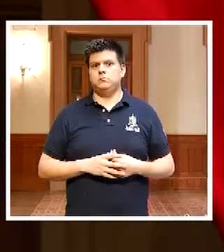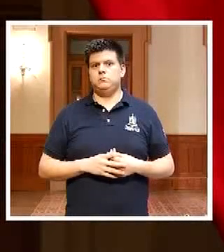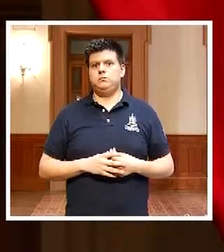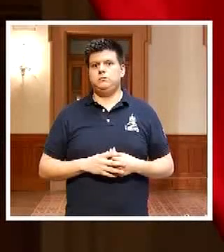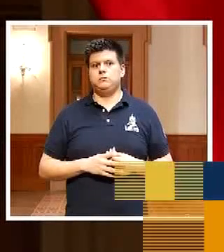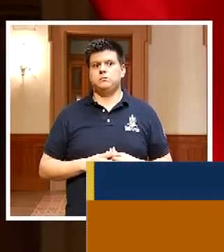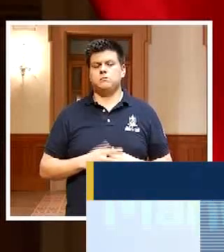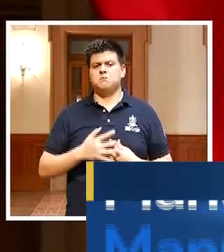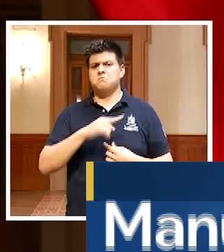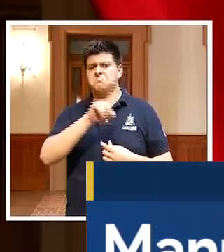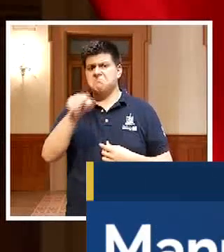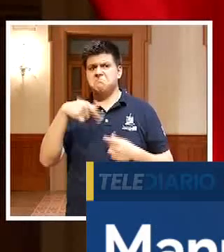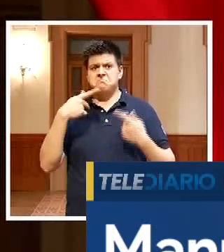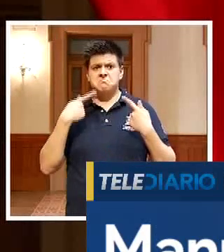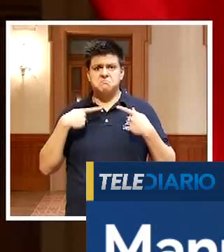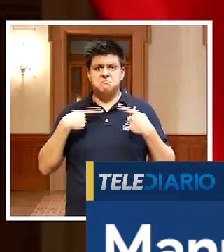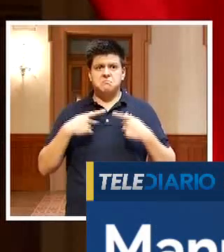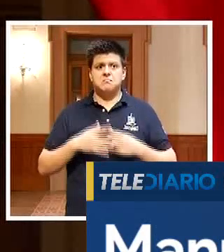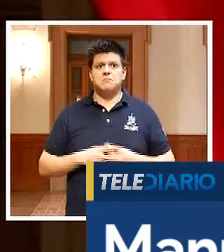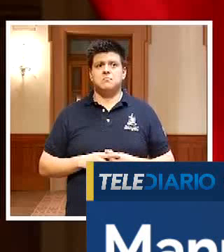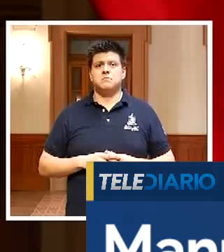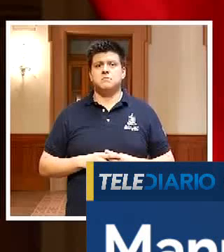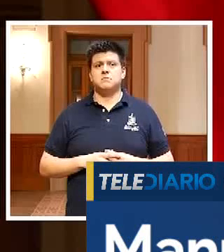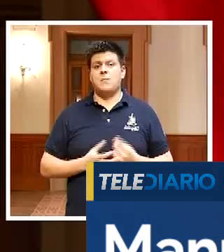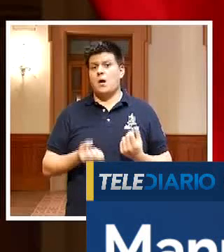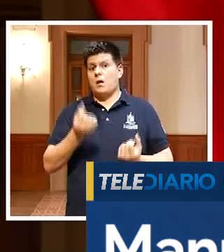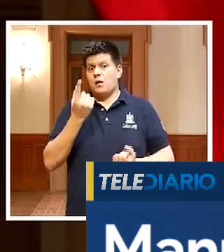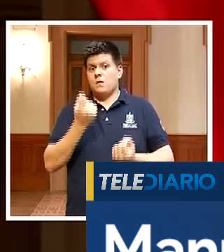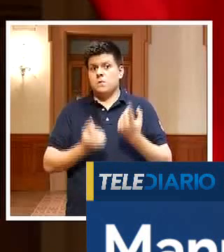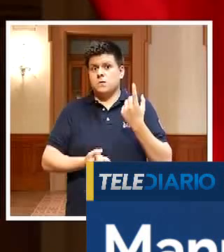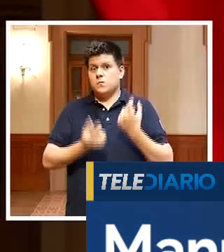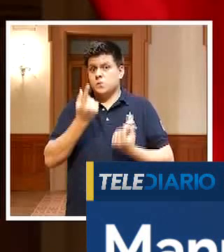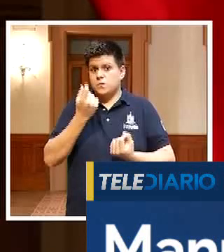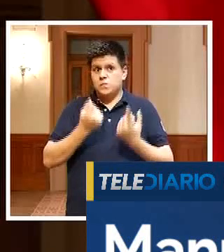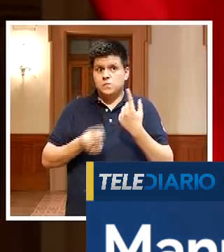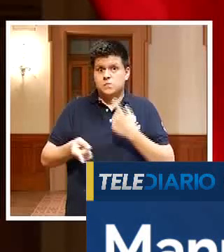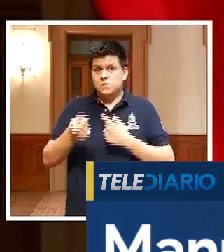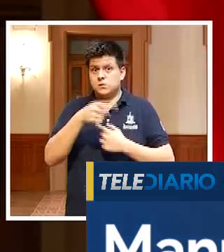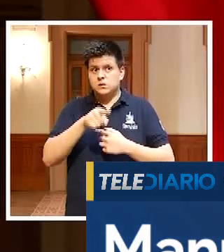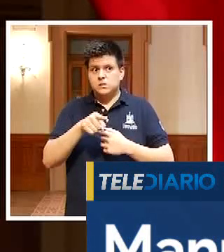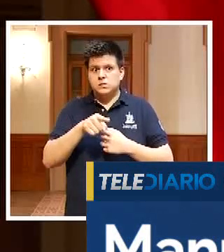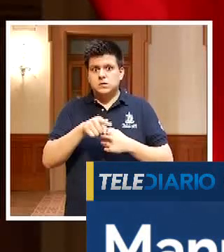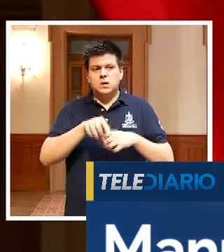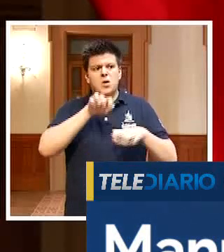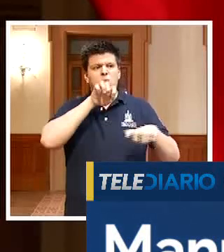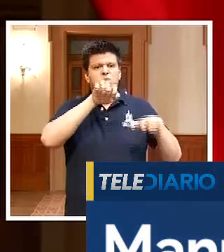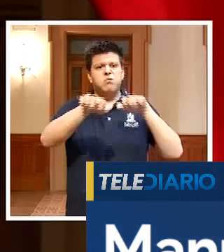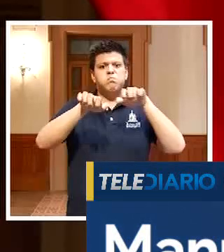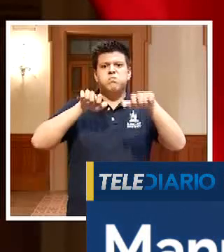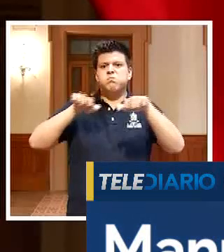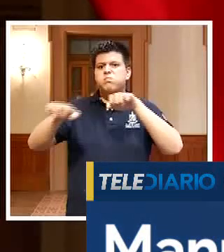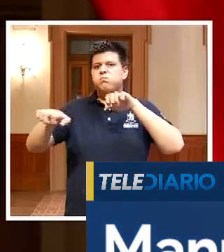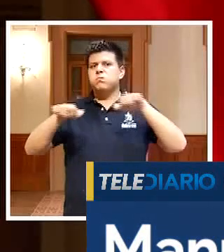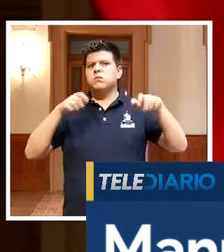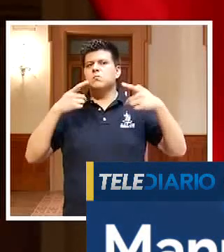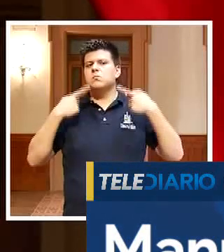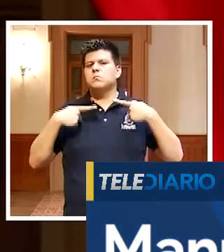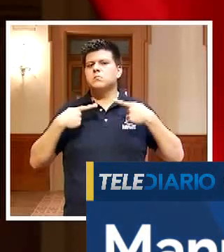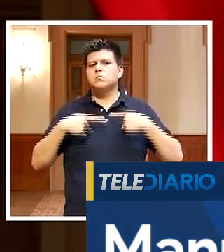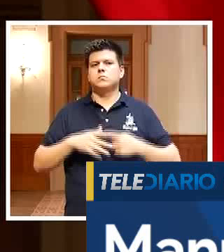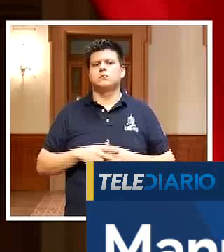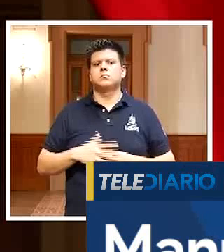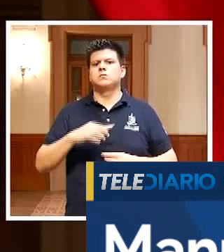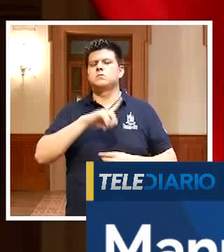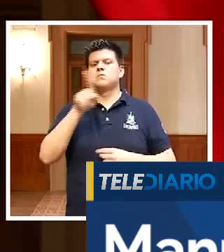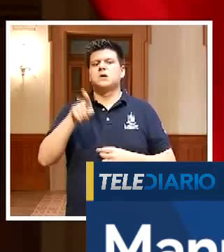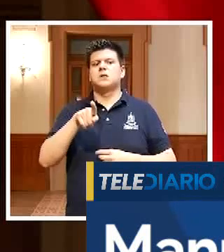andan algunas personas extorsionando a la población se